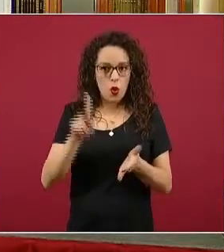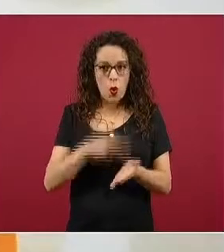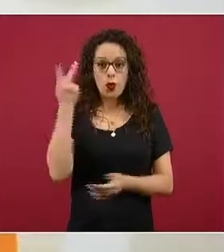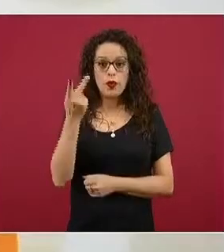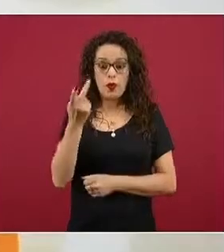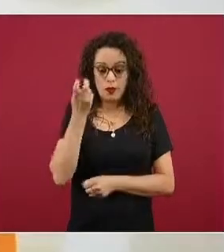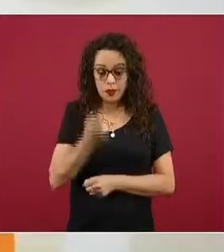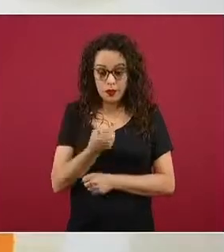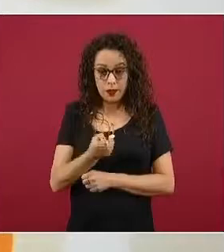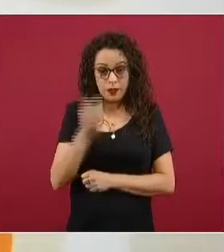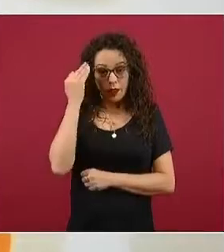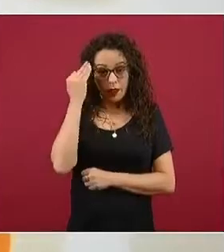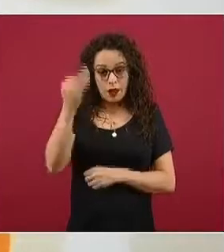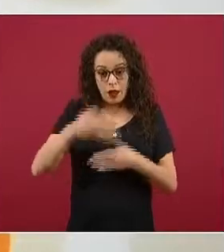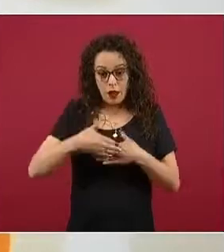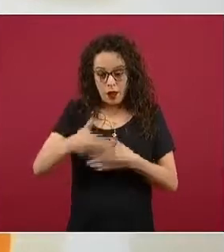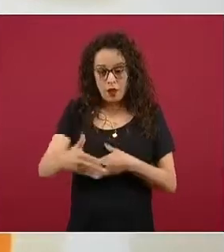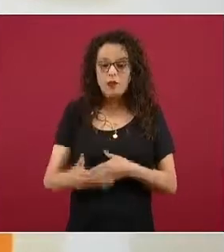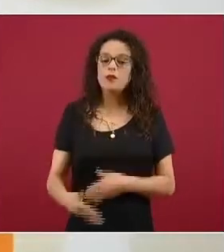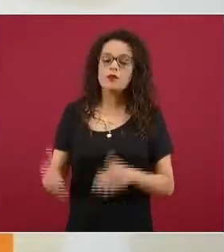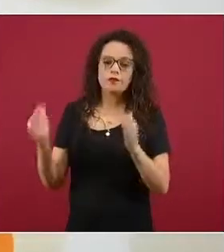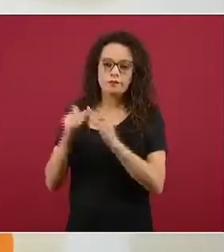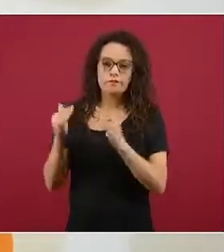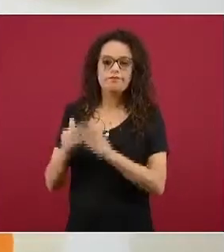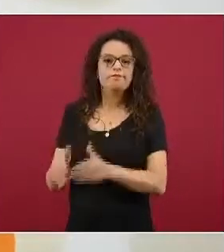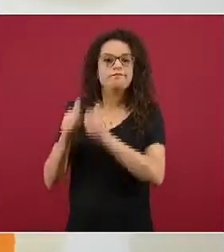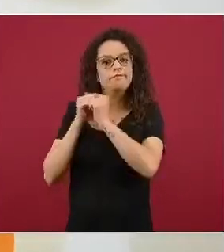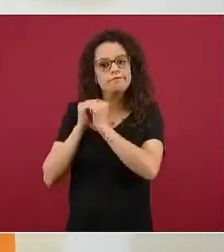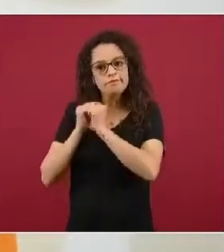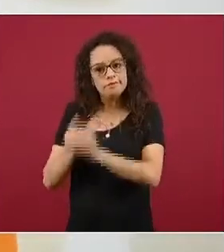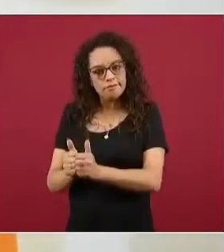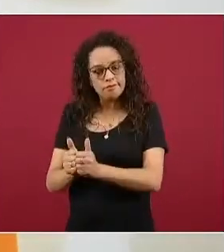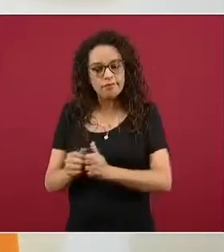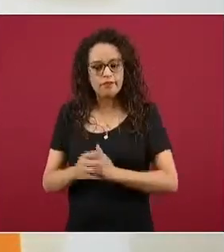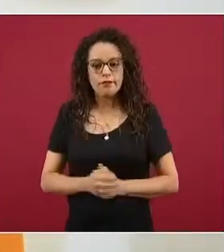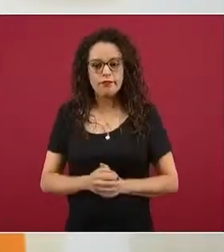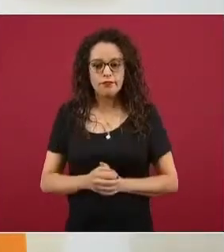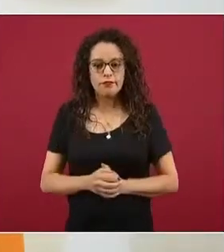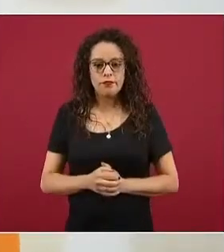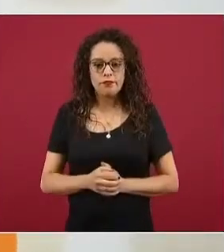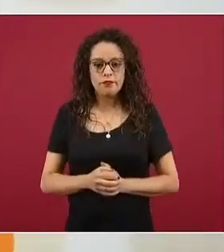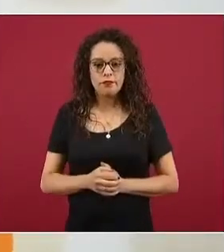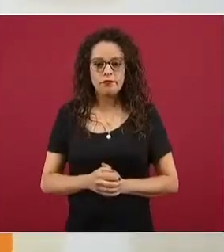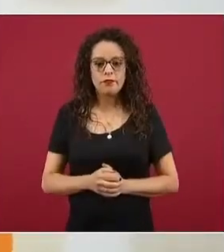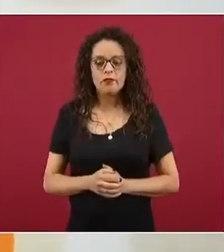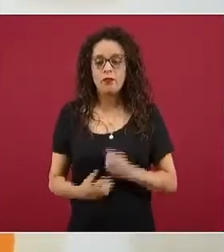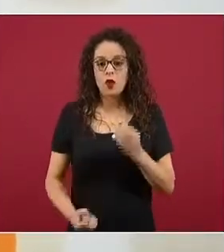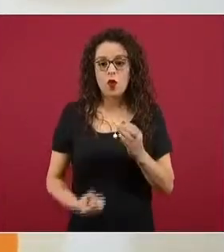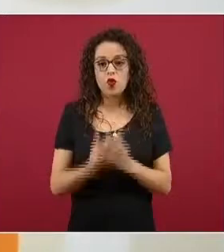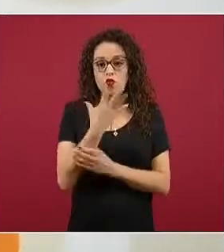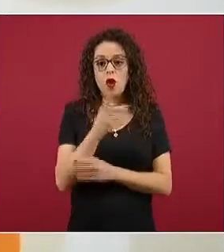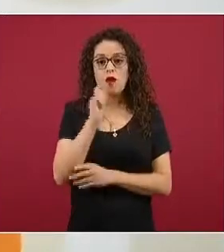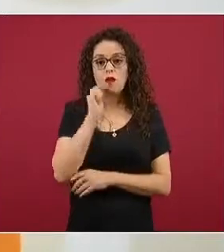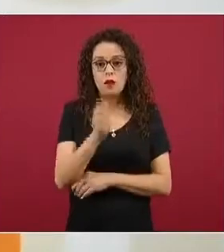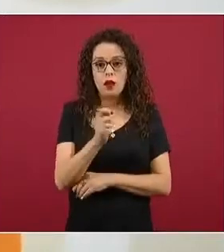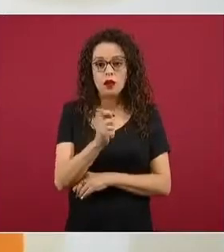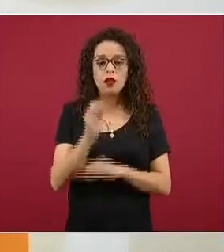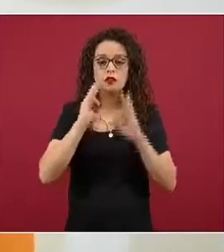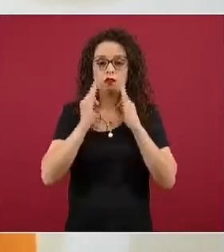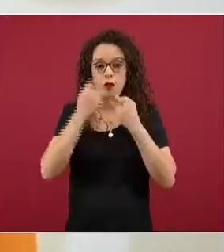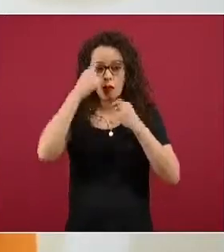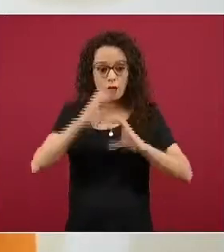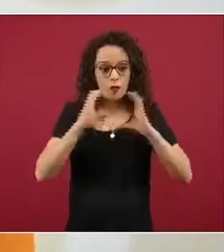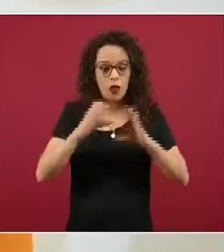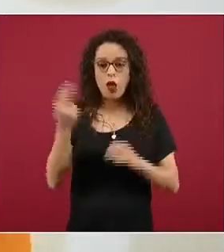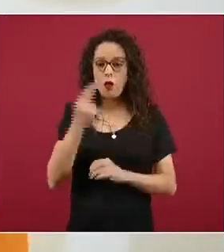Ese sería el mensaje. Las nuevas medidas requieren, como todas las medidas, de la participación de la ciudadanía,